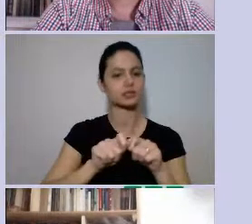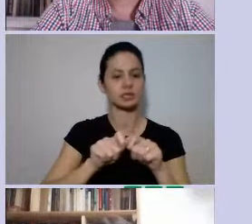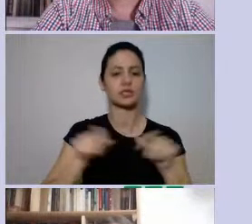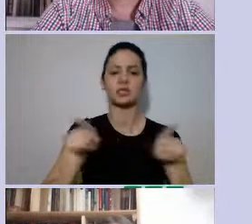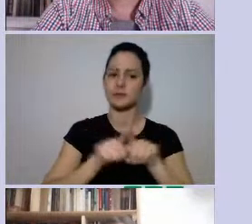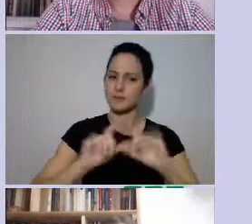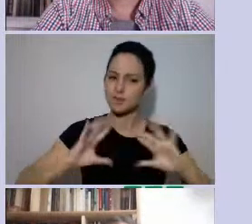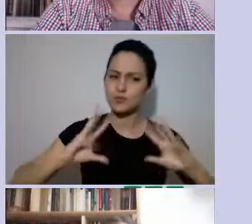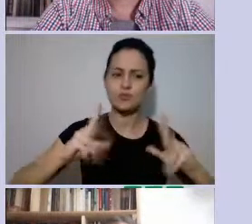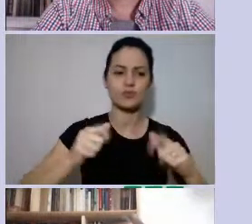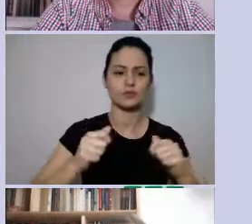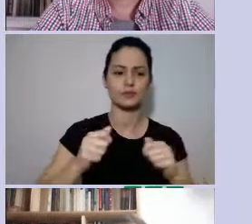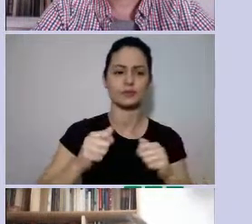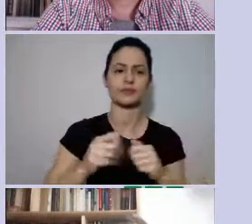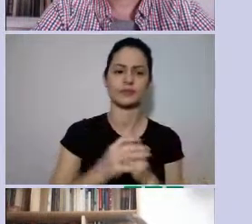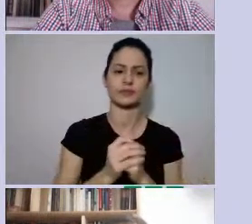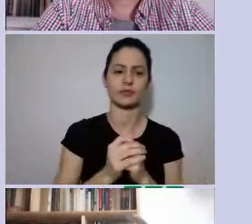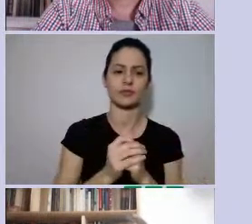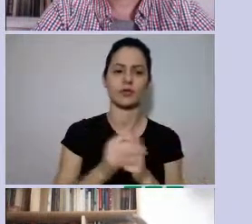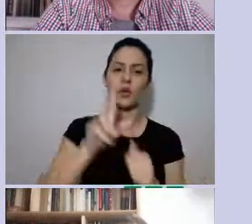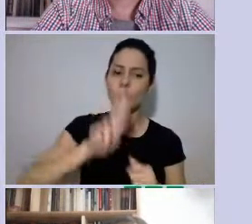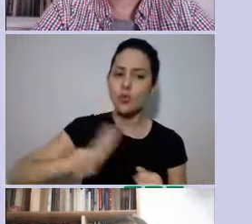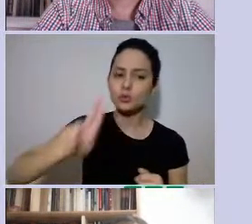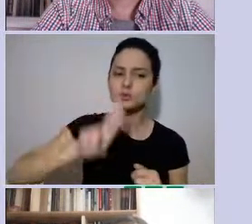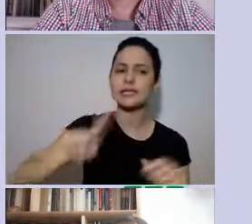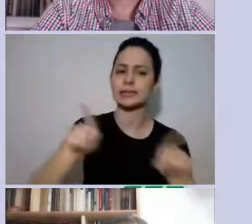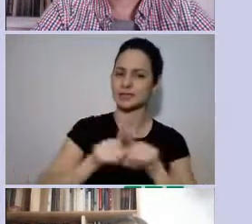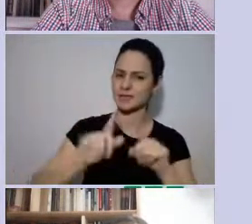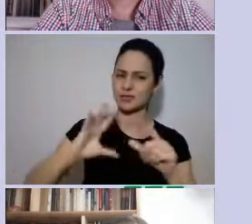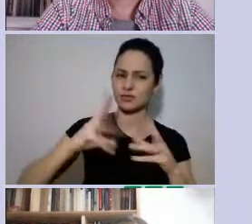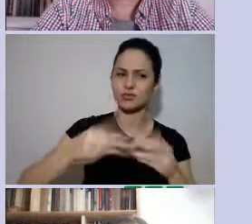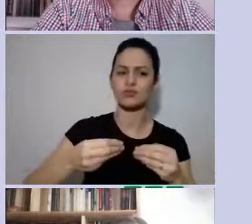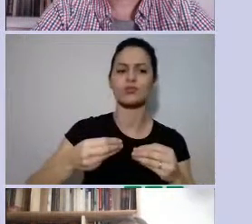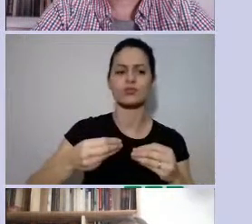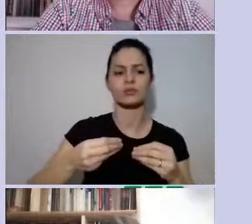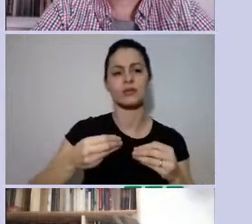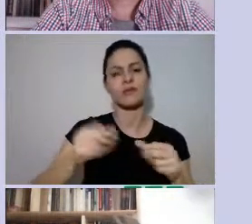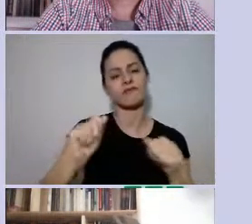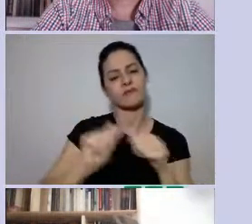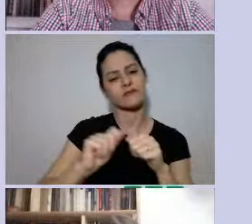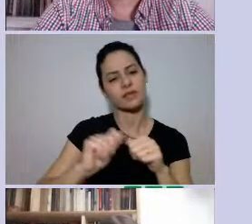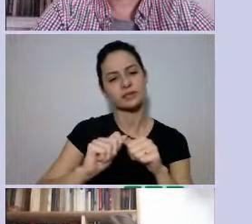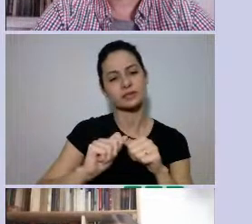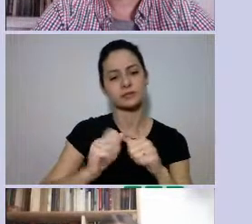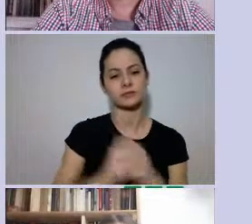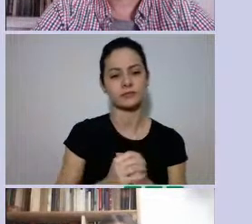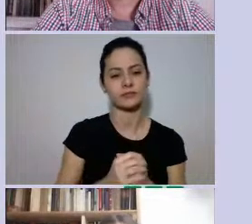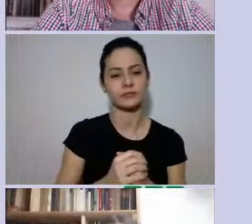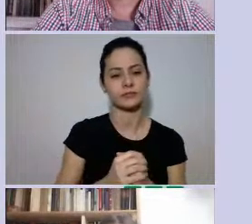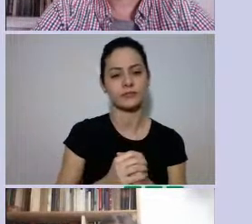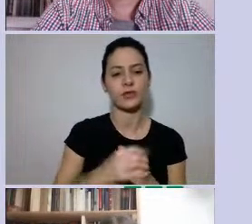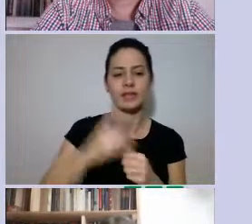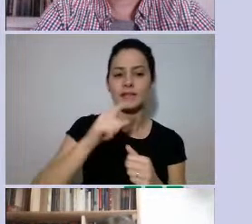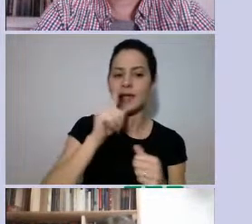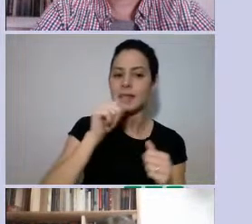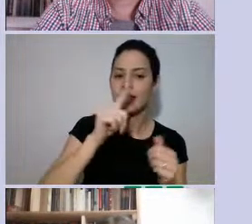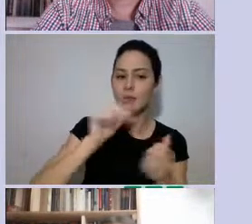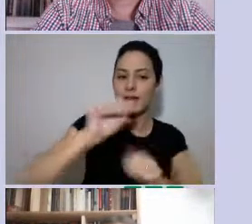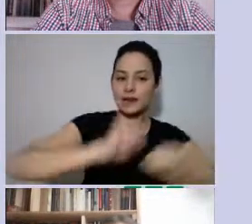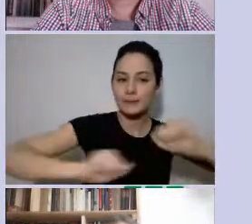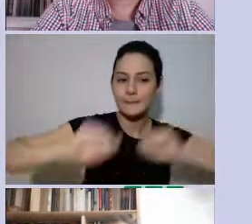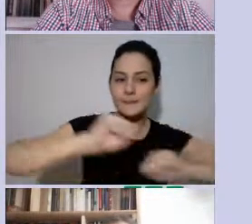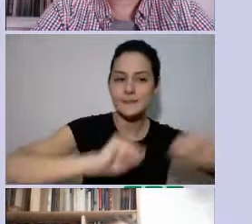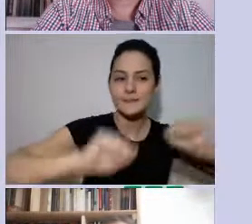cenizas del maguey se utilizaban para, y se utilizan para hacer un líquido para limpieza.